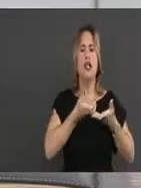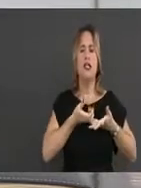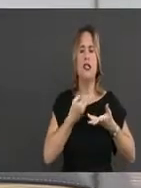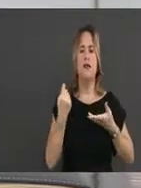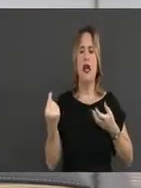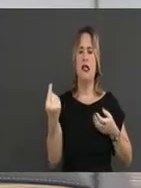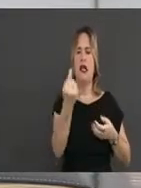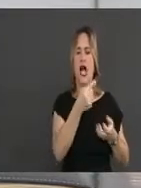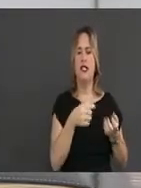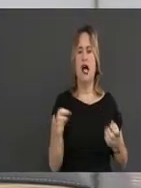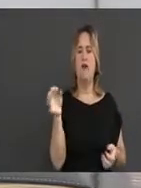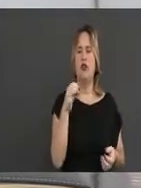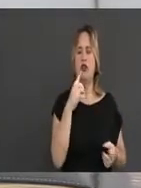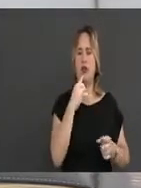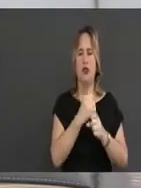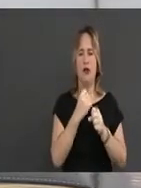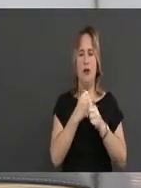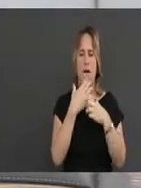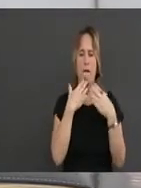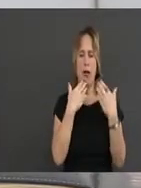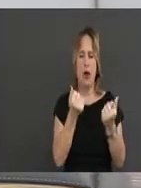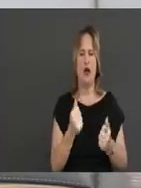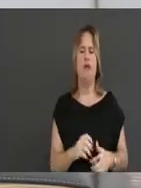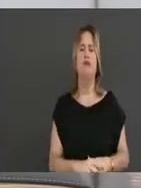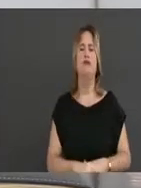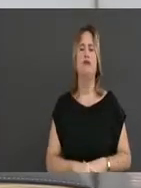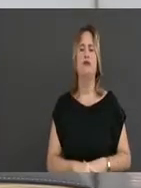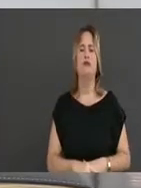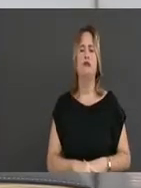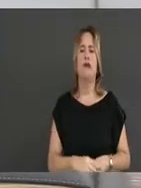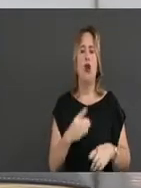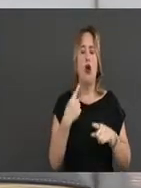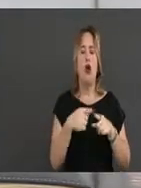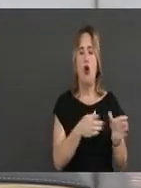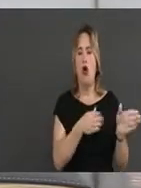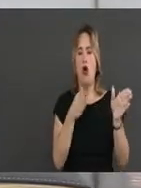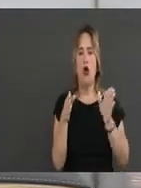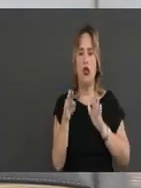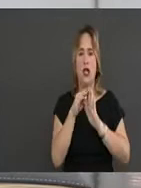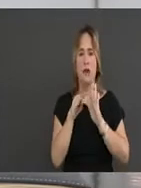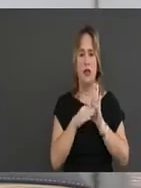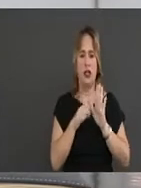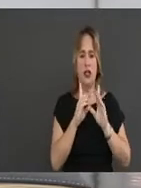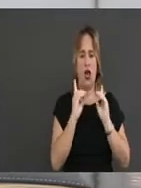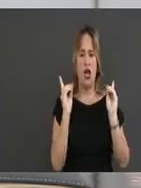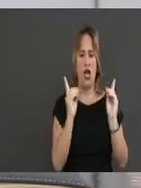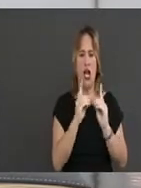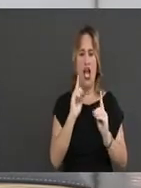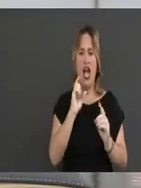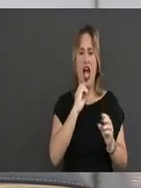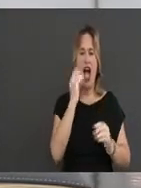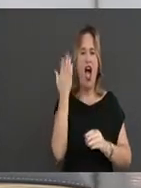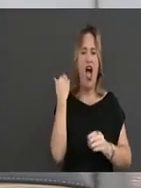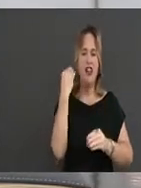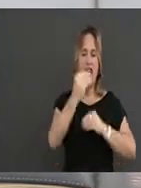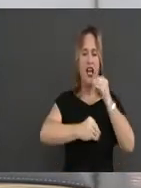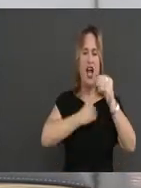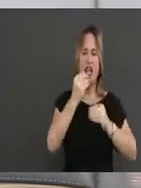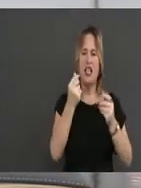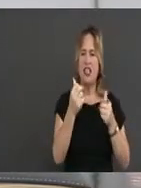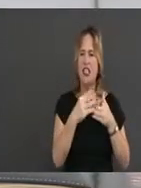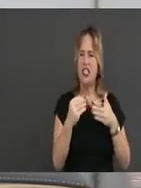estos territorios en función de mejorar el servicio. Otra de las medidas, bueno, las oficinas de Cadeca, que también se encuentran